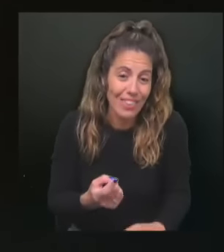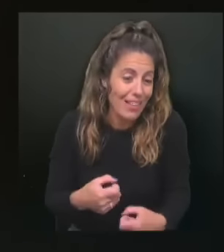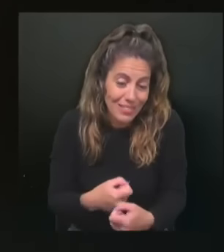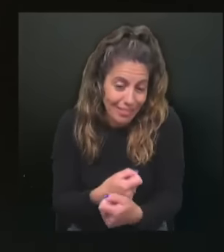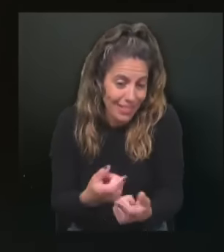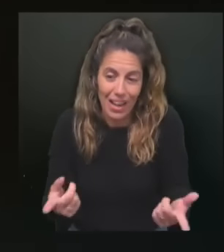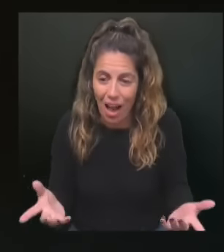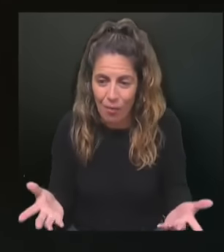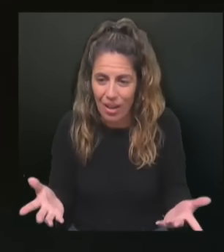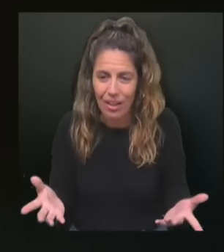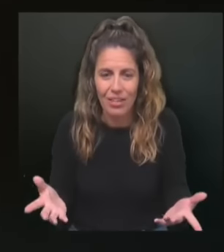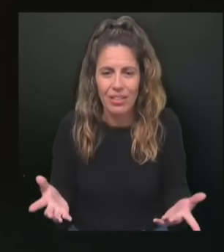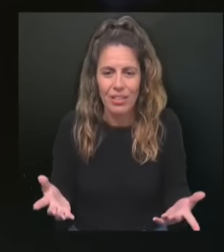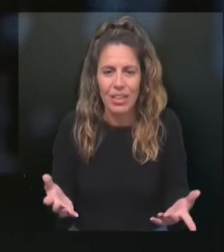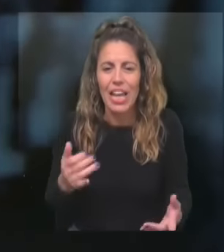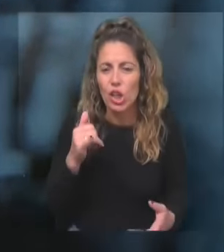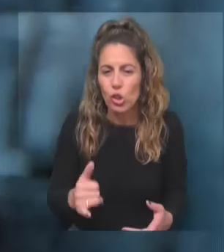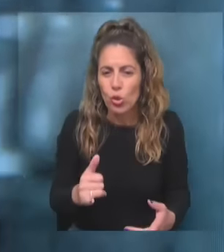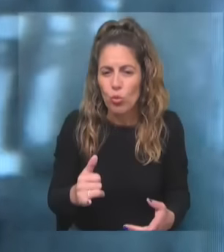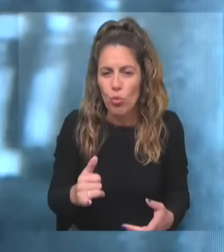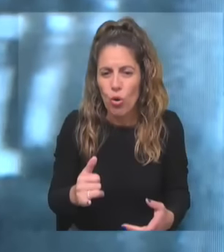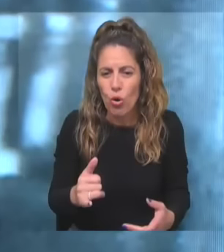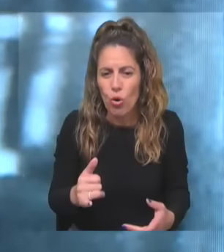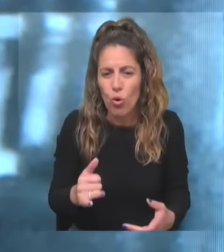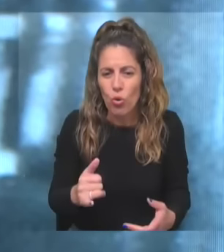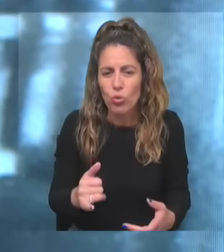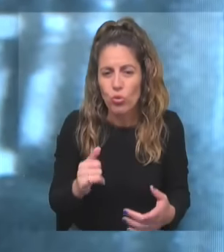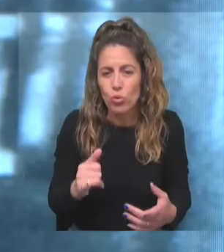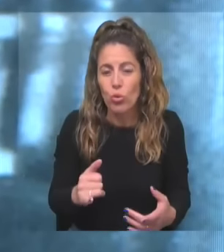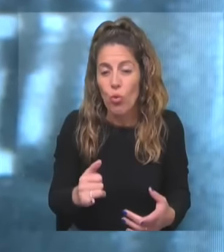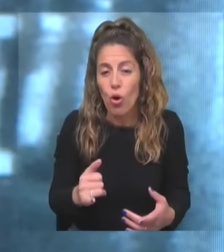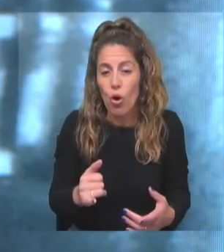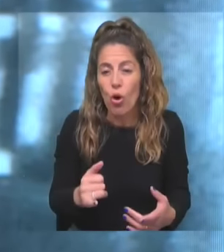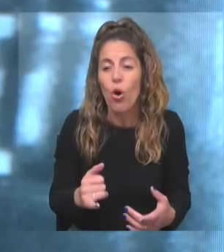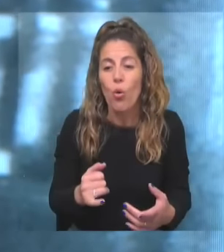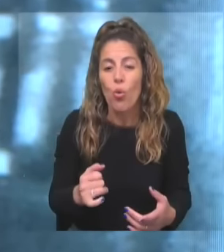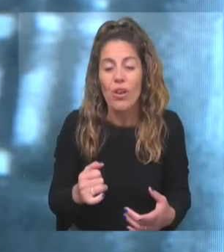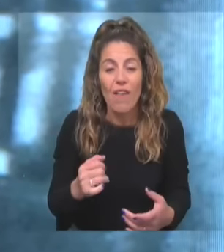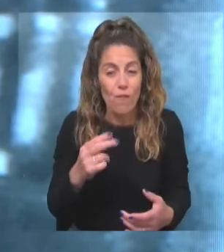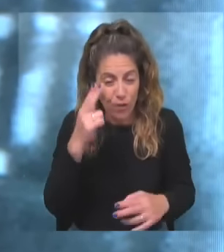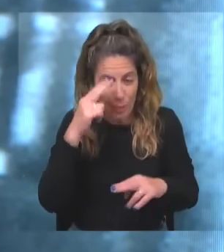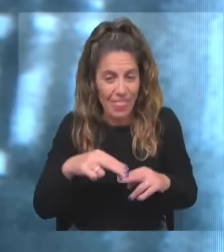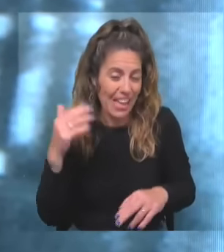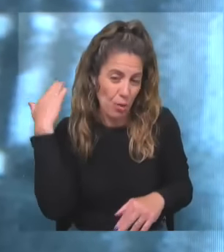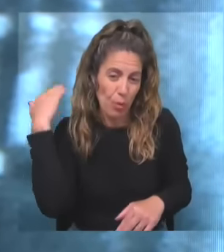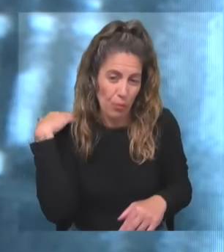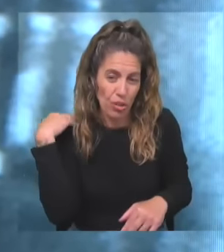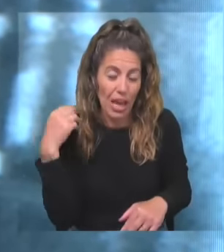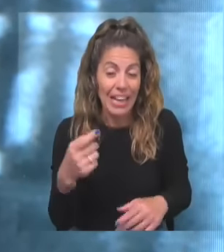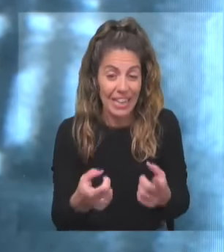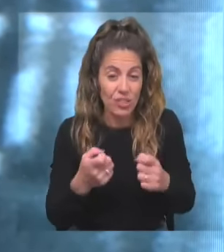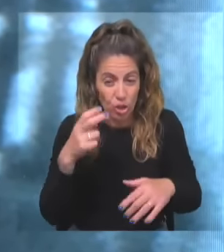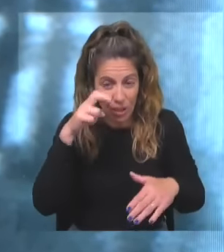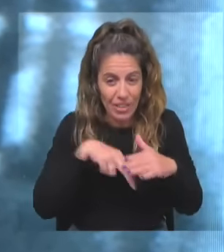entero, tuvo una neumonía muy severa que mereció internación, Y eso lo pinta, ¿verdad? Es decir, él